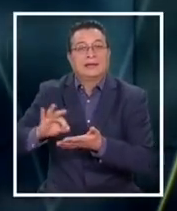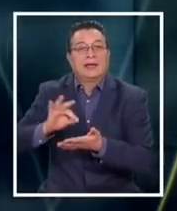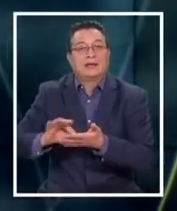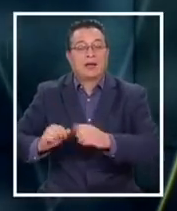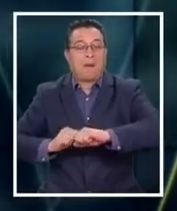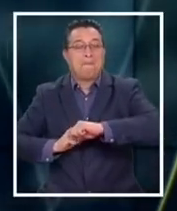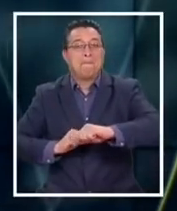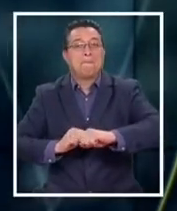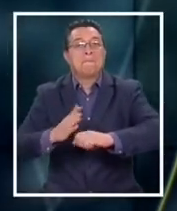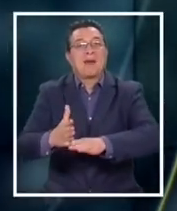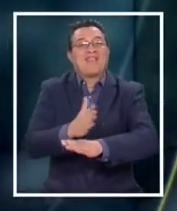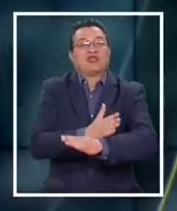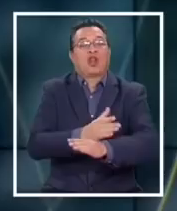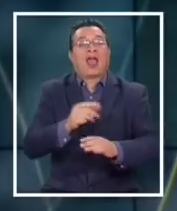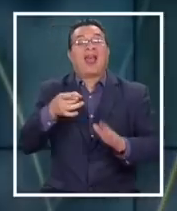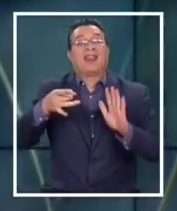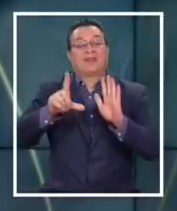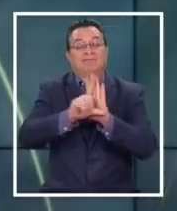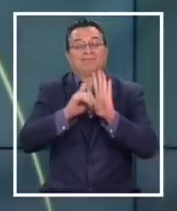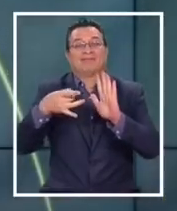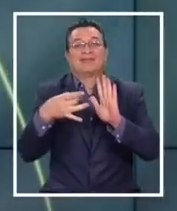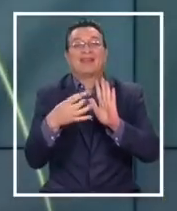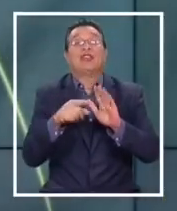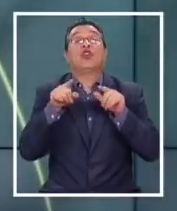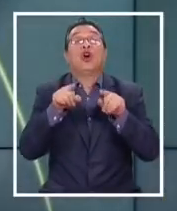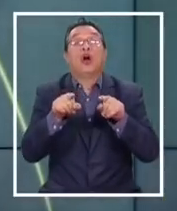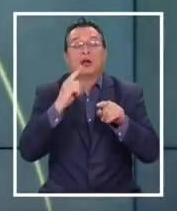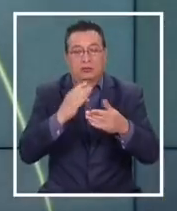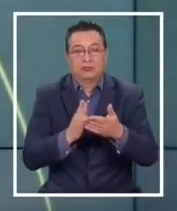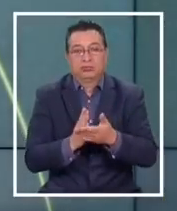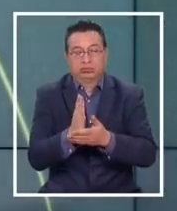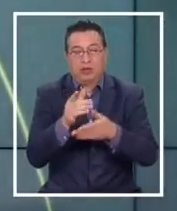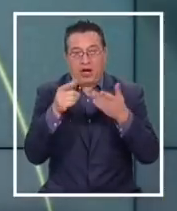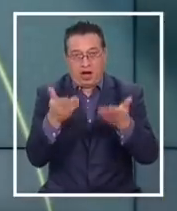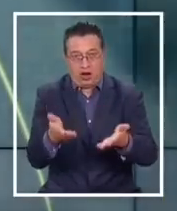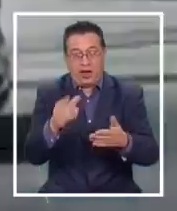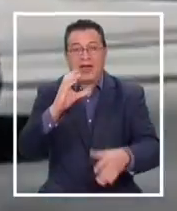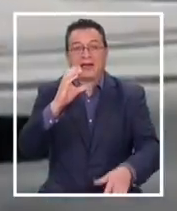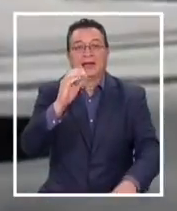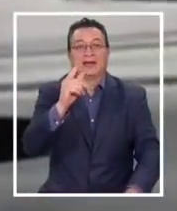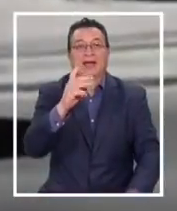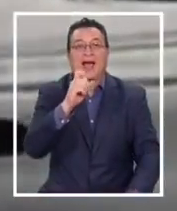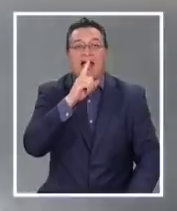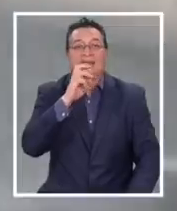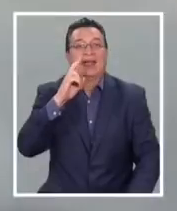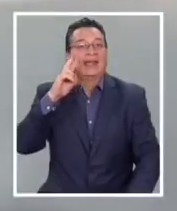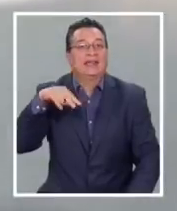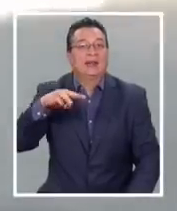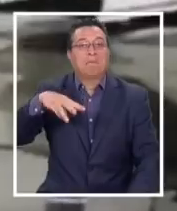Delito, Catherine Martorell. Aquí comienza Estado Nacional.